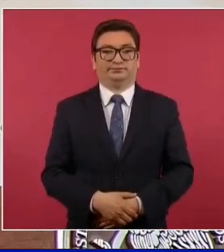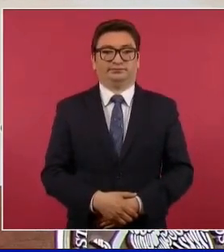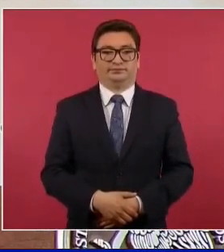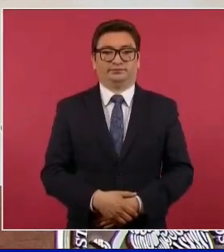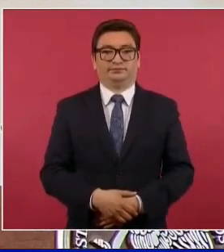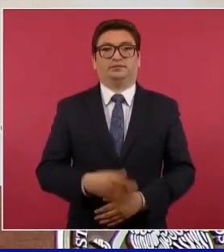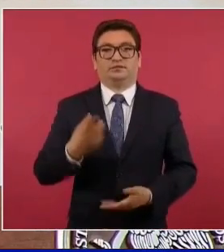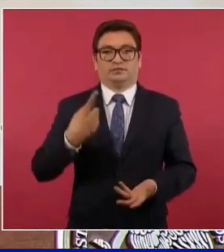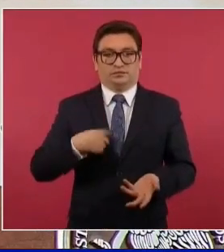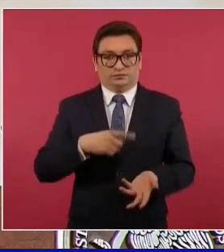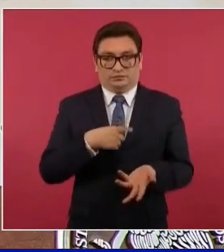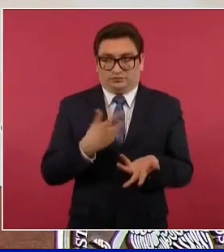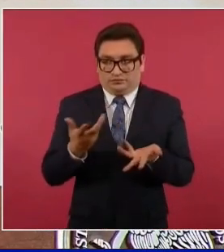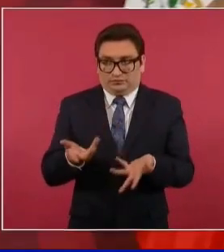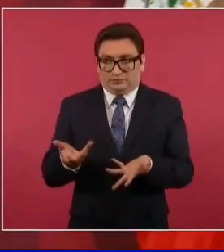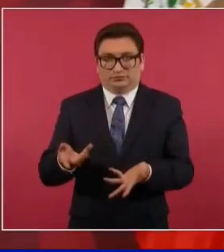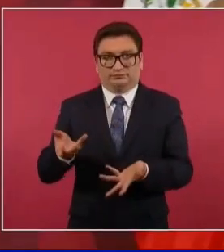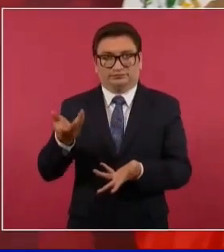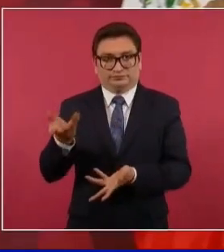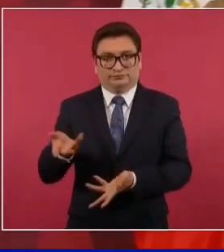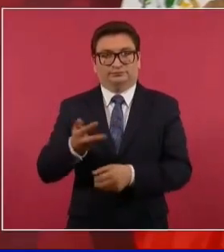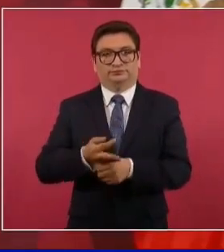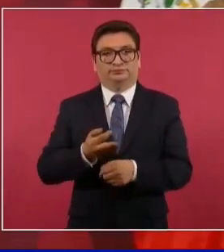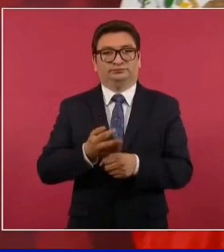que estamos tratando,